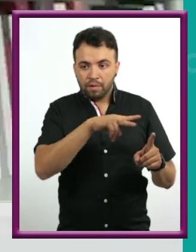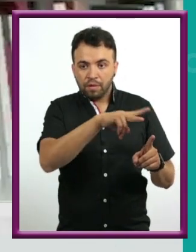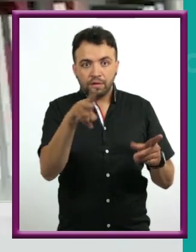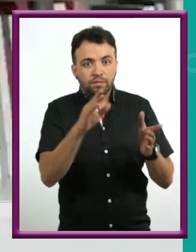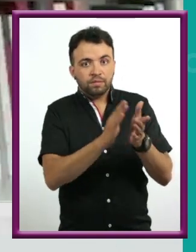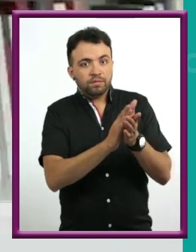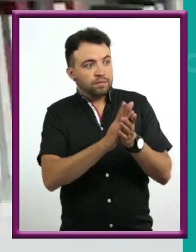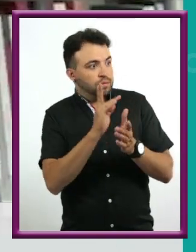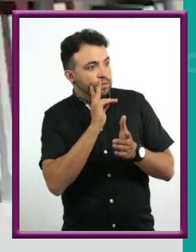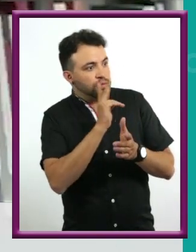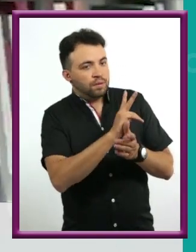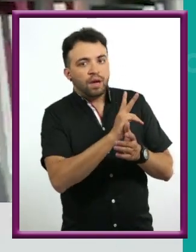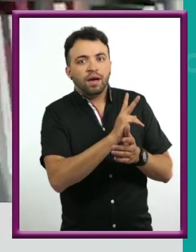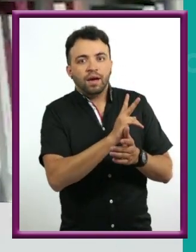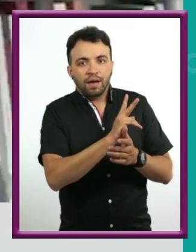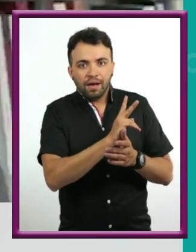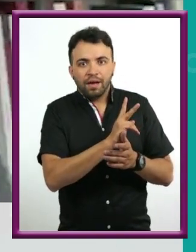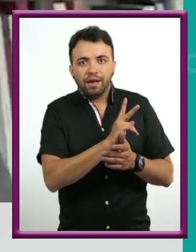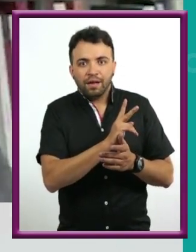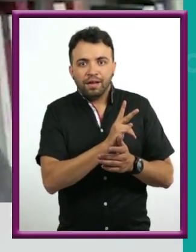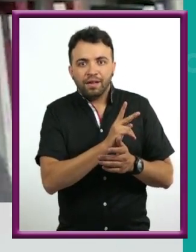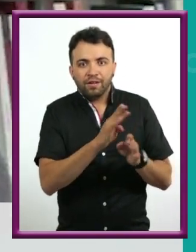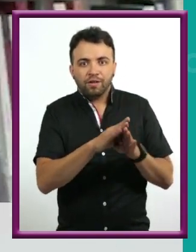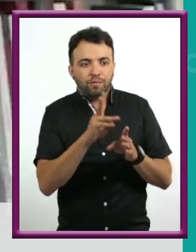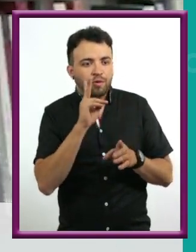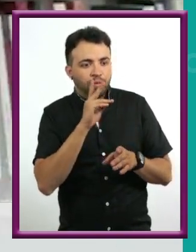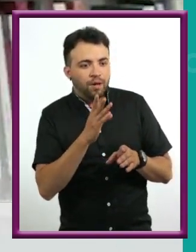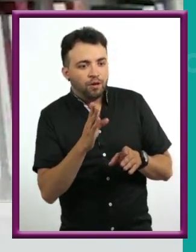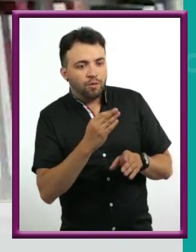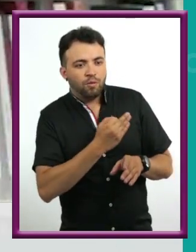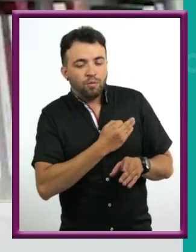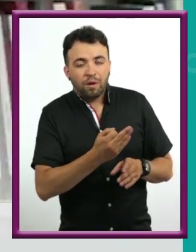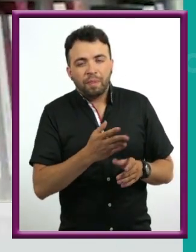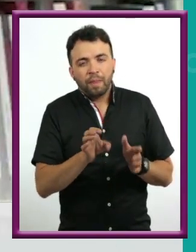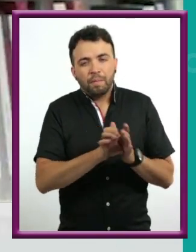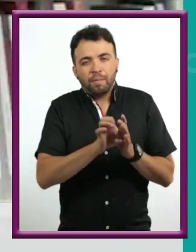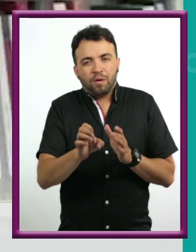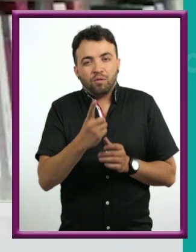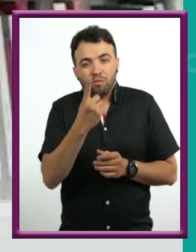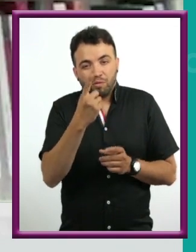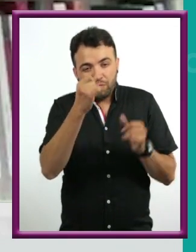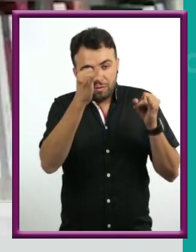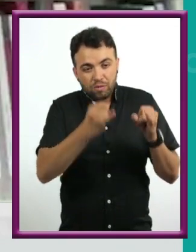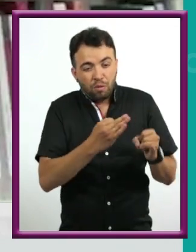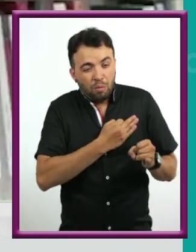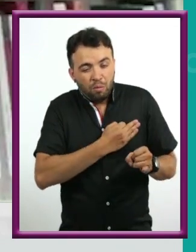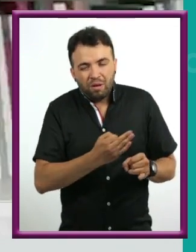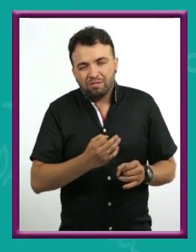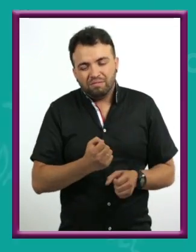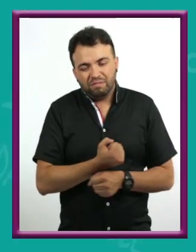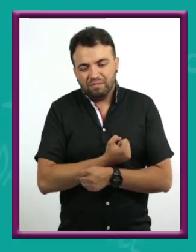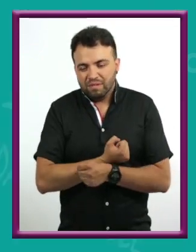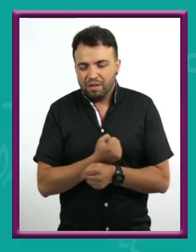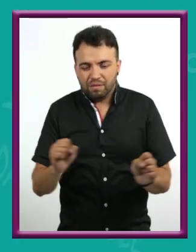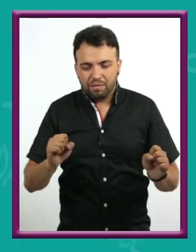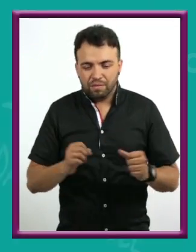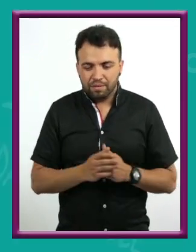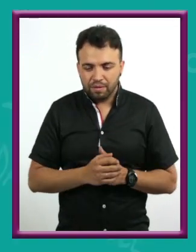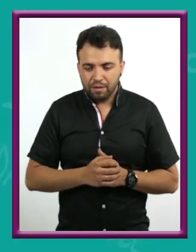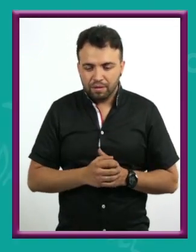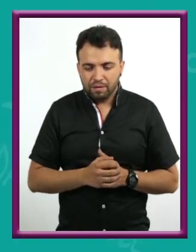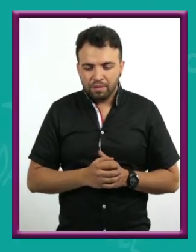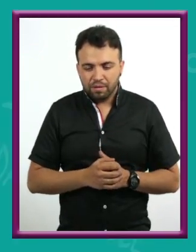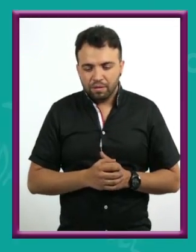en los personajes. Cuando un personaje es bueno, bueno, bueno, es aburridísimo.